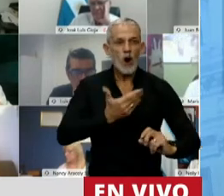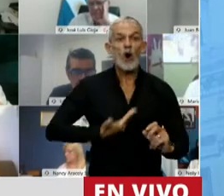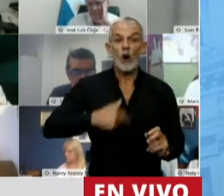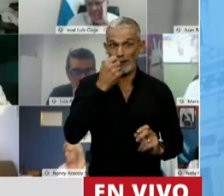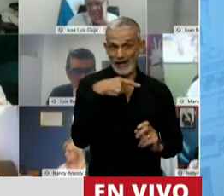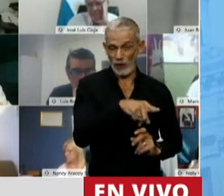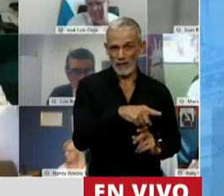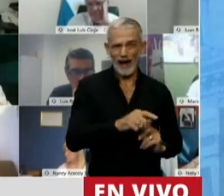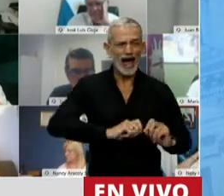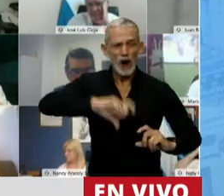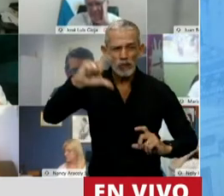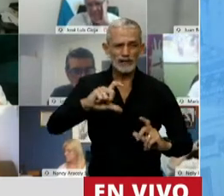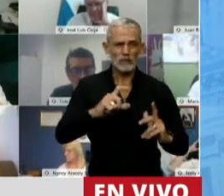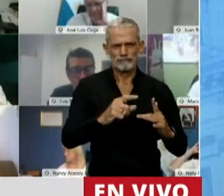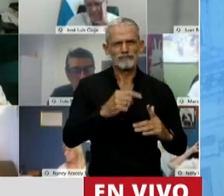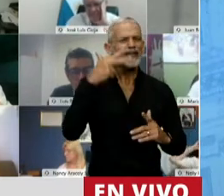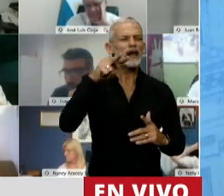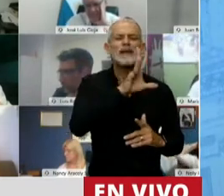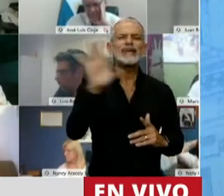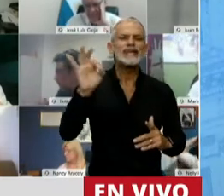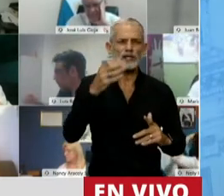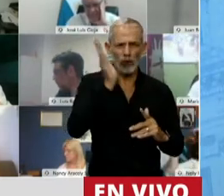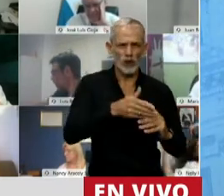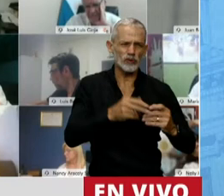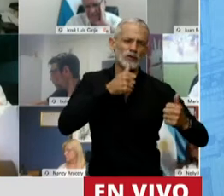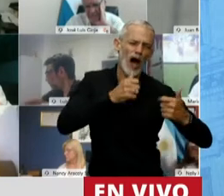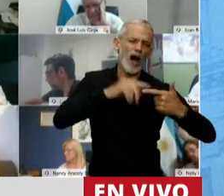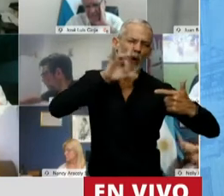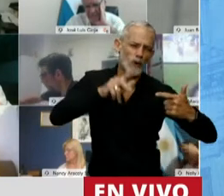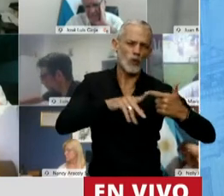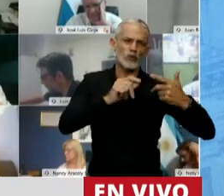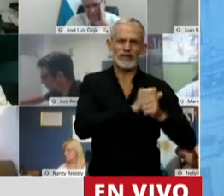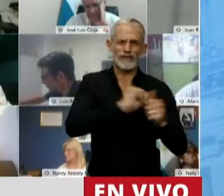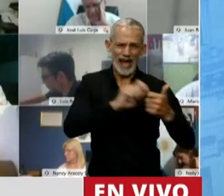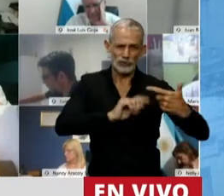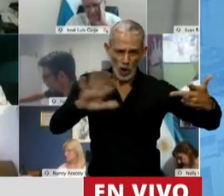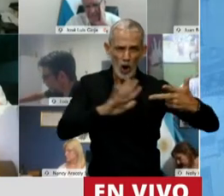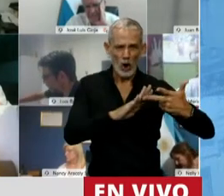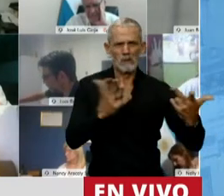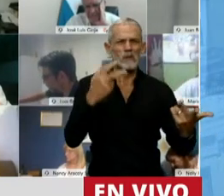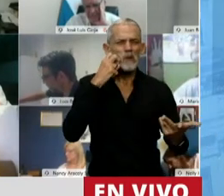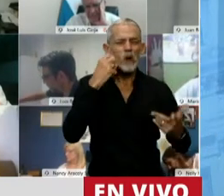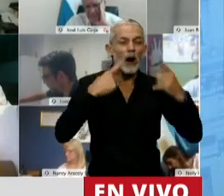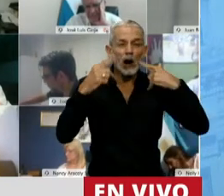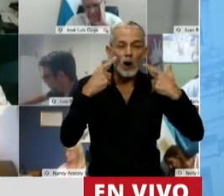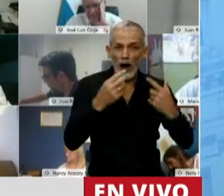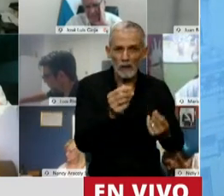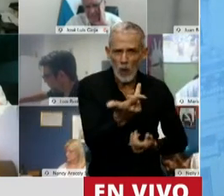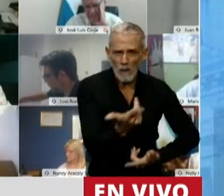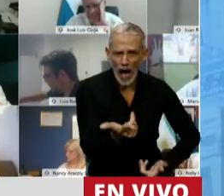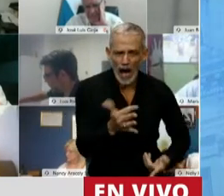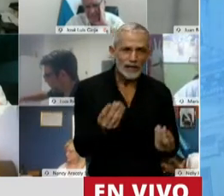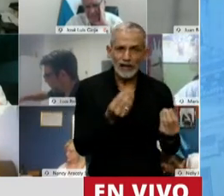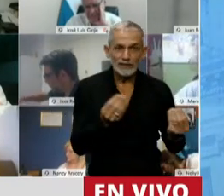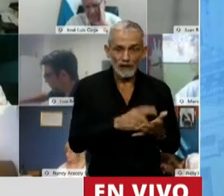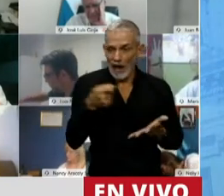de Macri a más de 3.500% los servicios, agua, luz, inflación, donde nuestros viejos lloraban porque no sabían qué